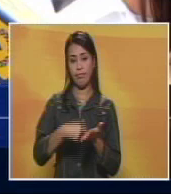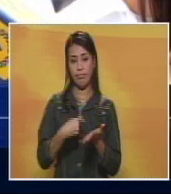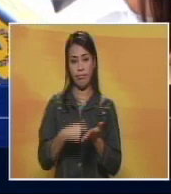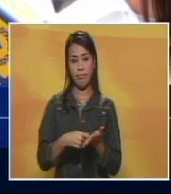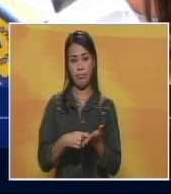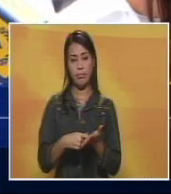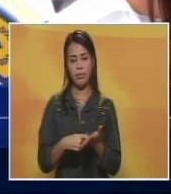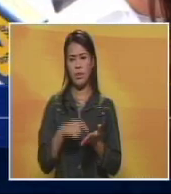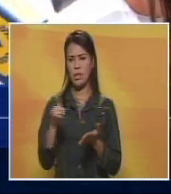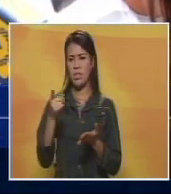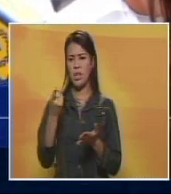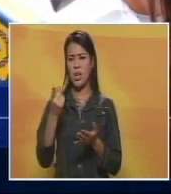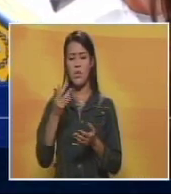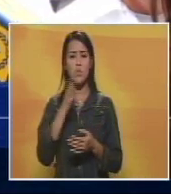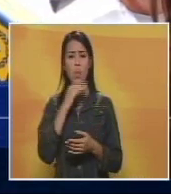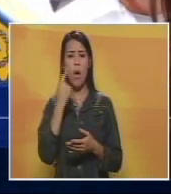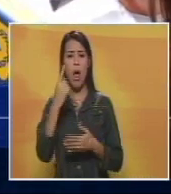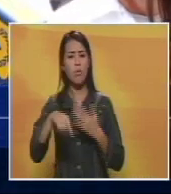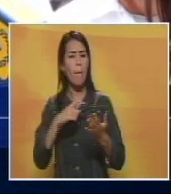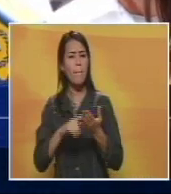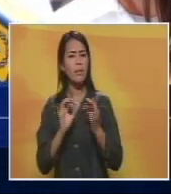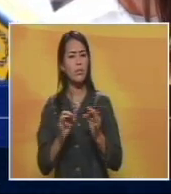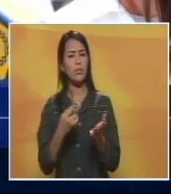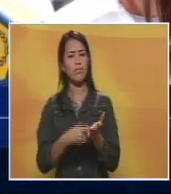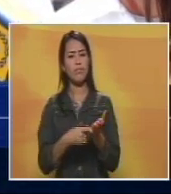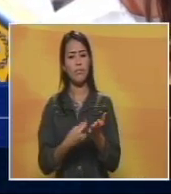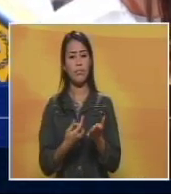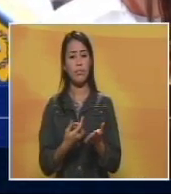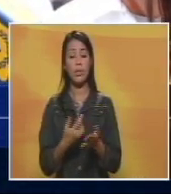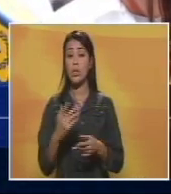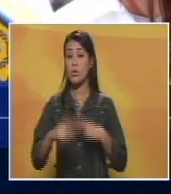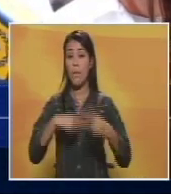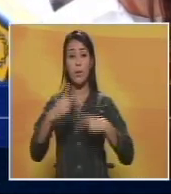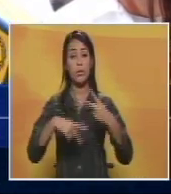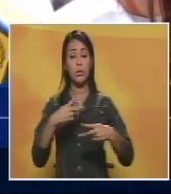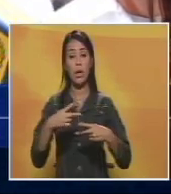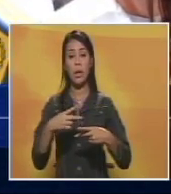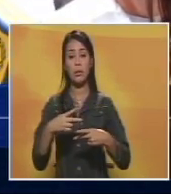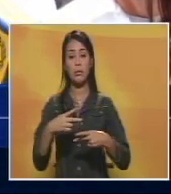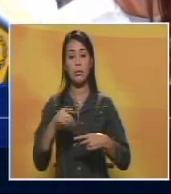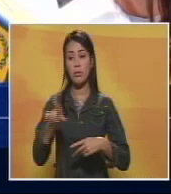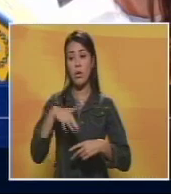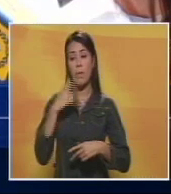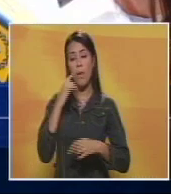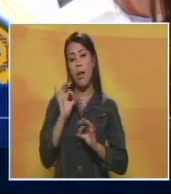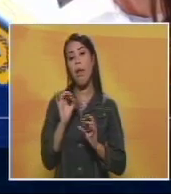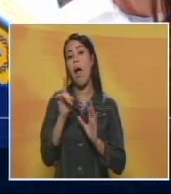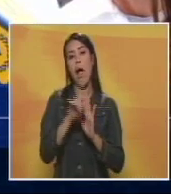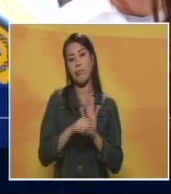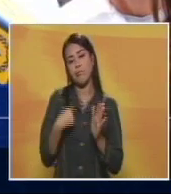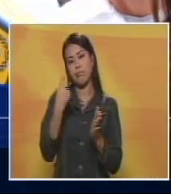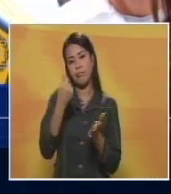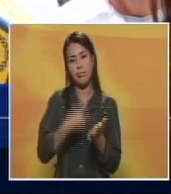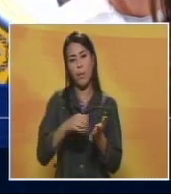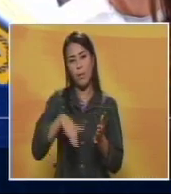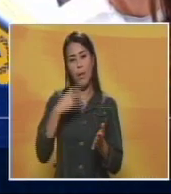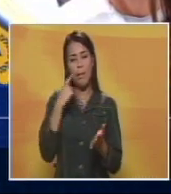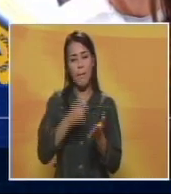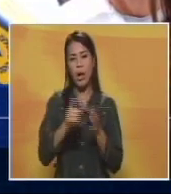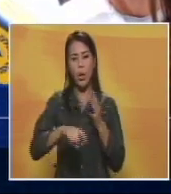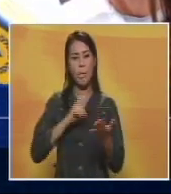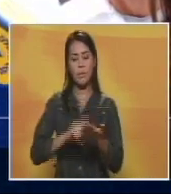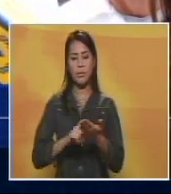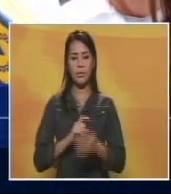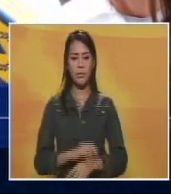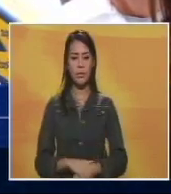que no tienen la totalidad del cumplimiento de los mismos, mientras que no puedan producir, no pueden cumplir con estos salarios y las reivindicaciones salariales, así